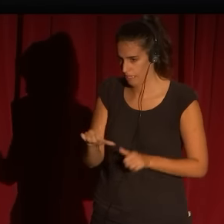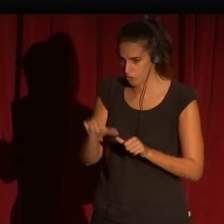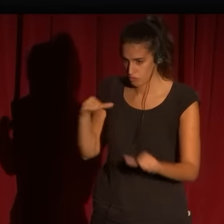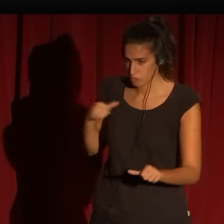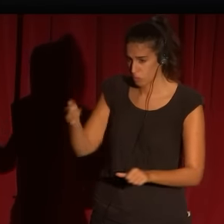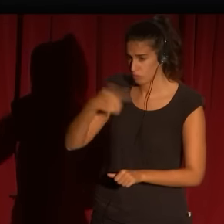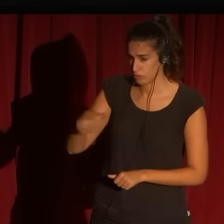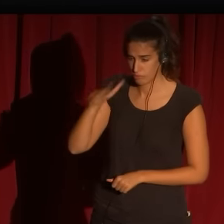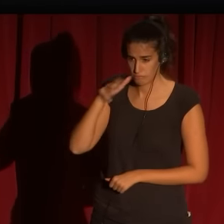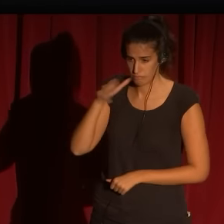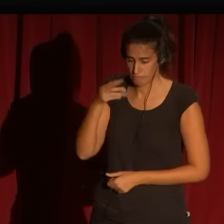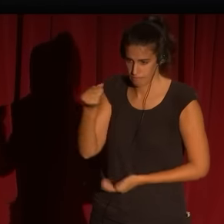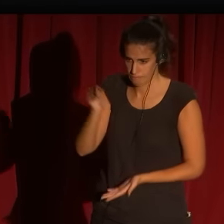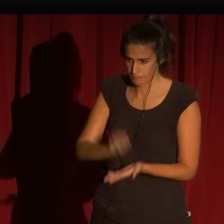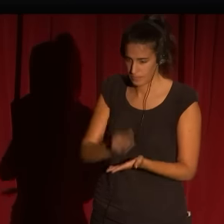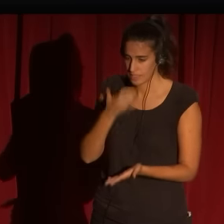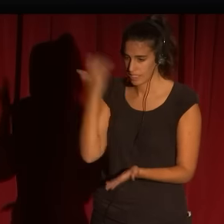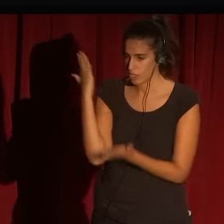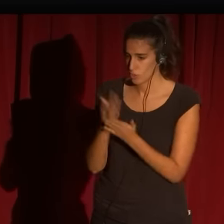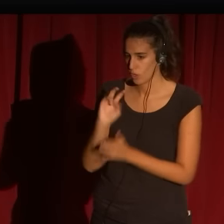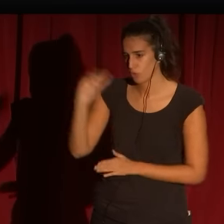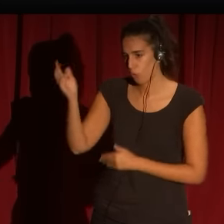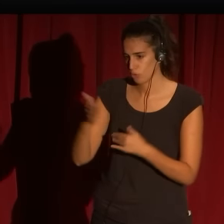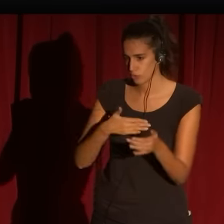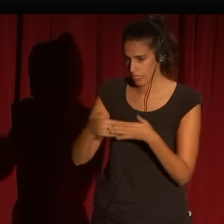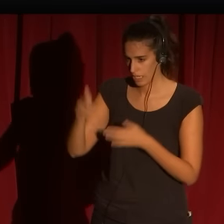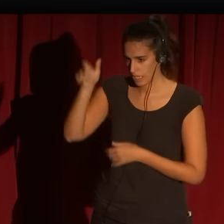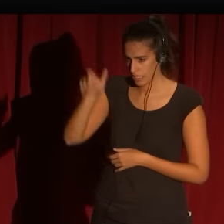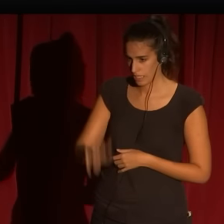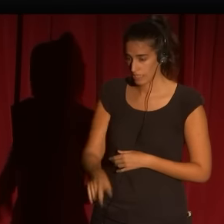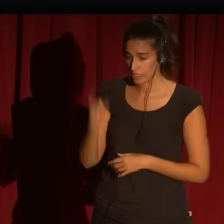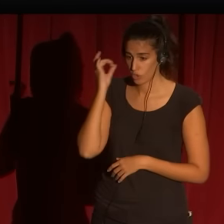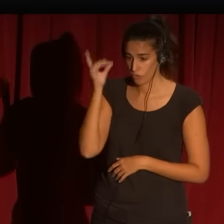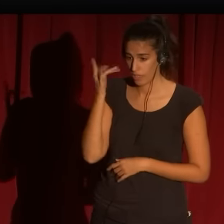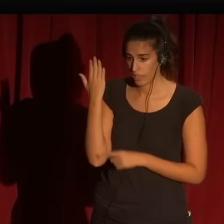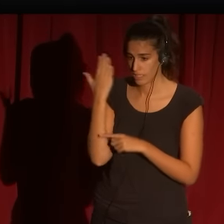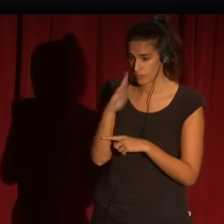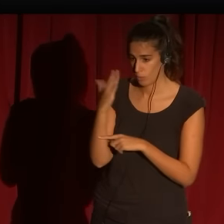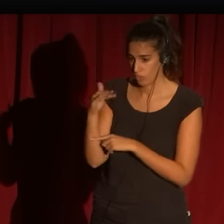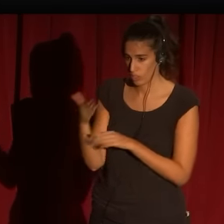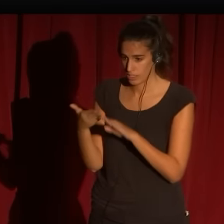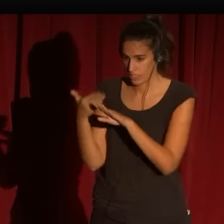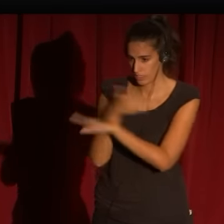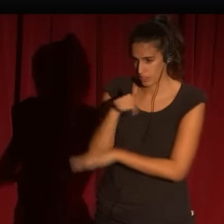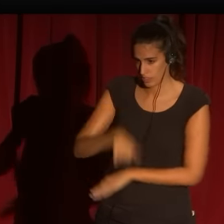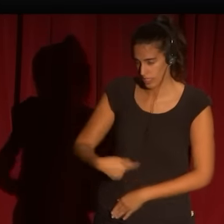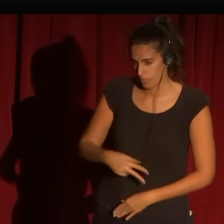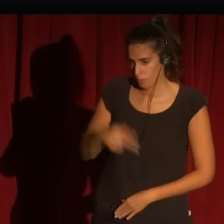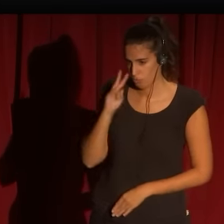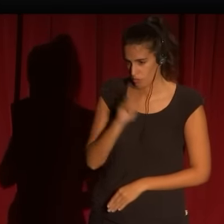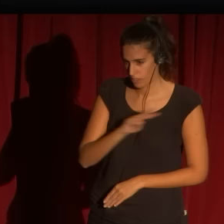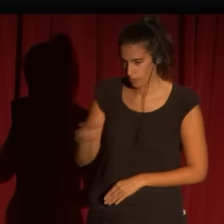creo que habréis oído también al estudiar algunos otros artistas en conferencias y exposiciones pasadas en este